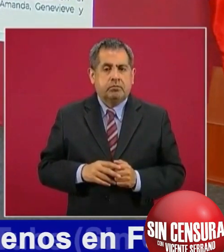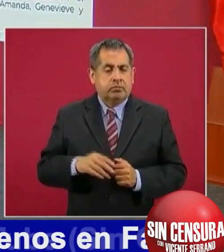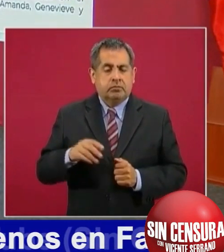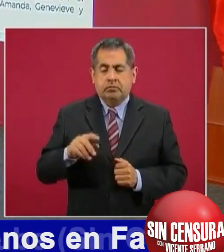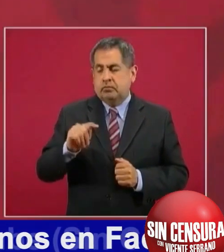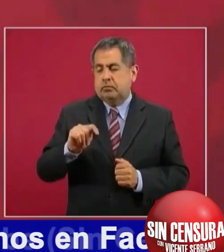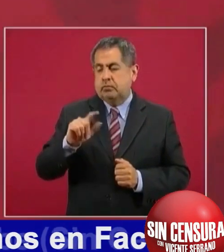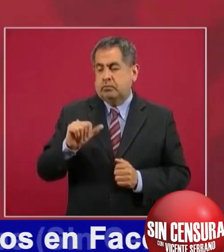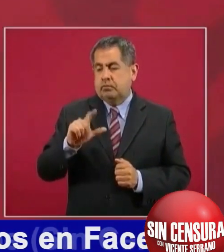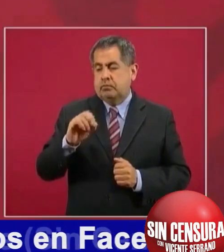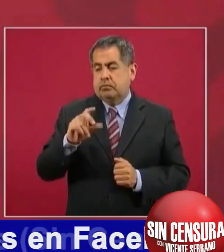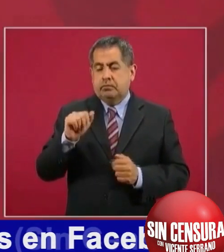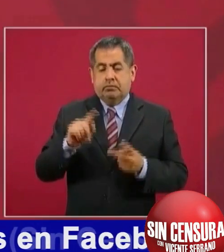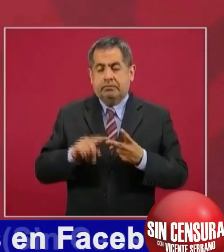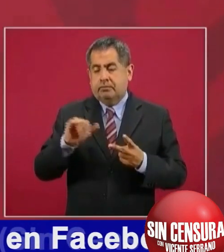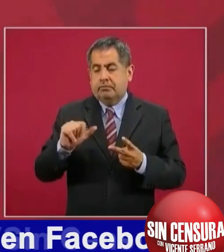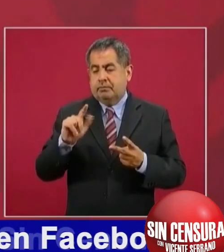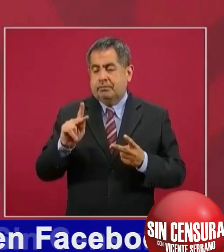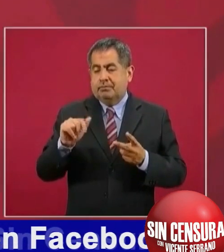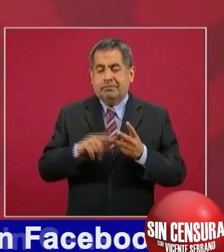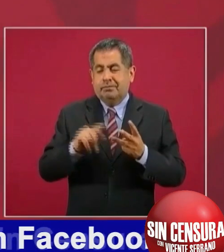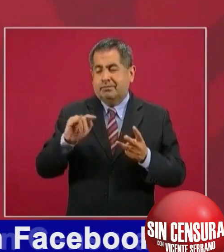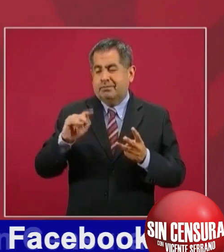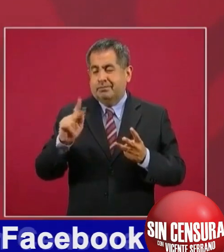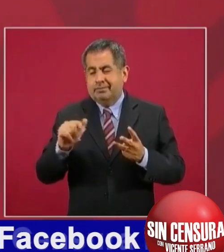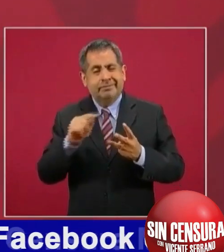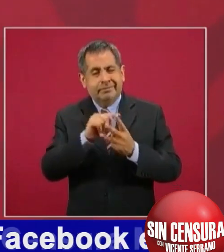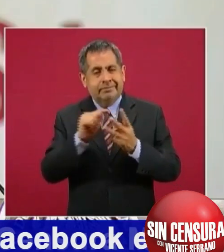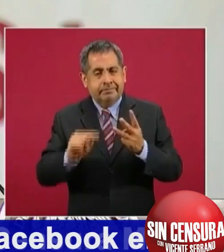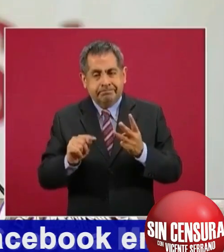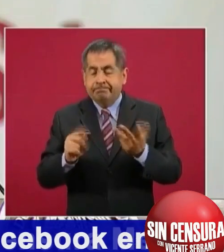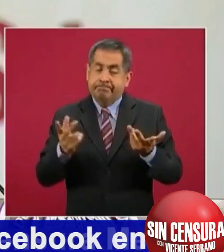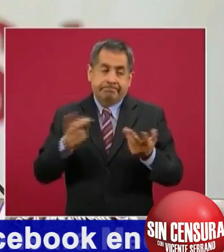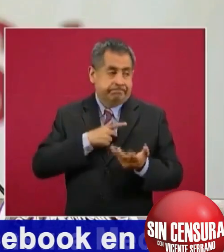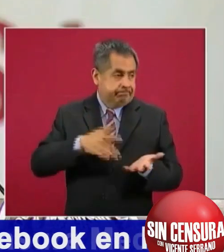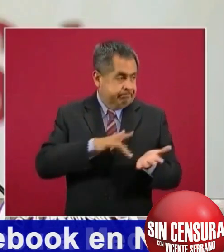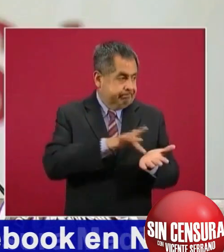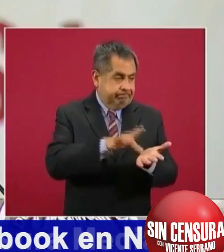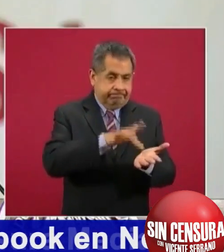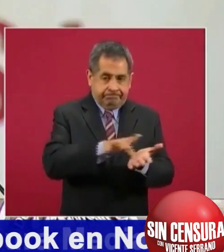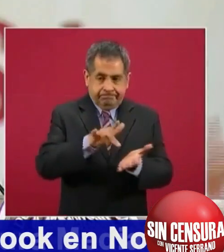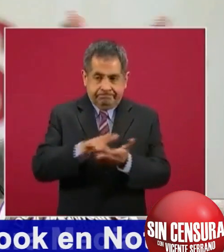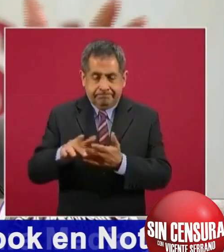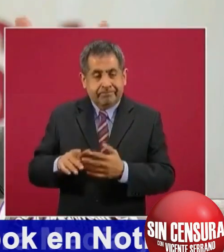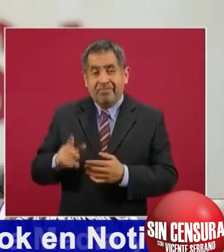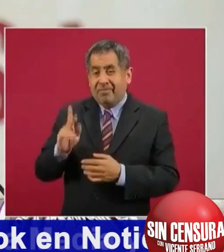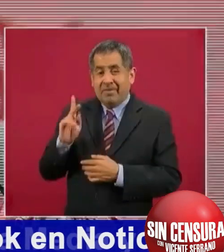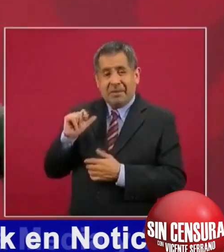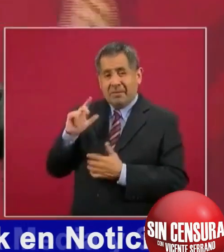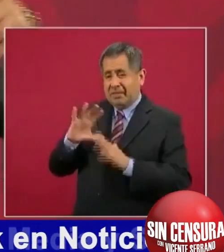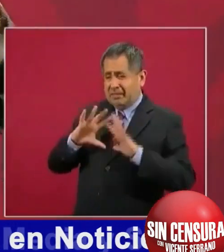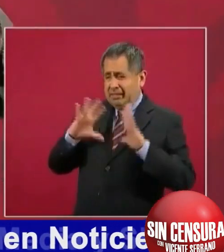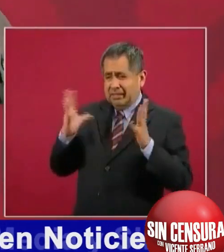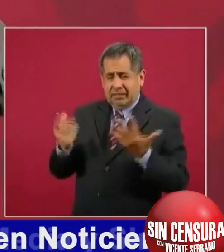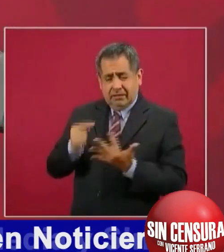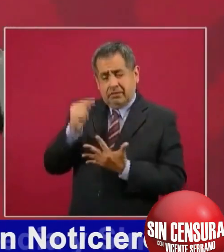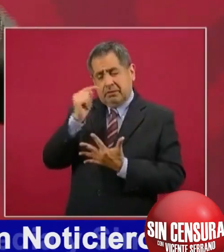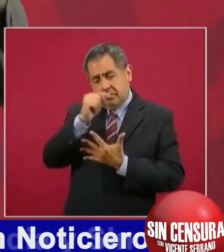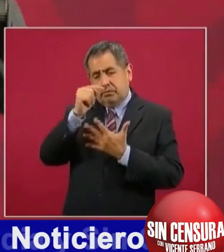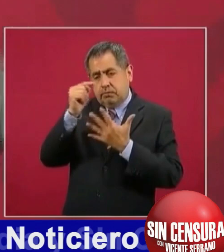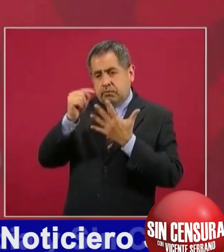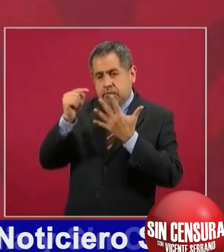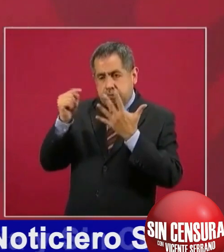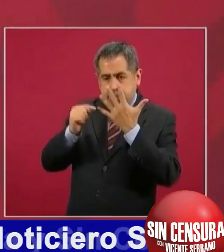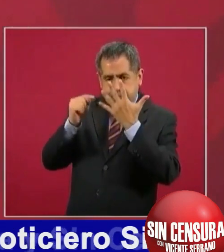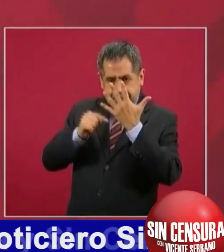Tacotalpa, Jalapa, Teapa. Entonces tenemos que apoyar a los productores. Es un plan integral y al mismo tiempo un